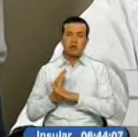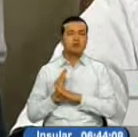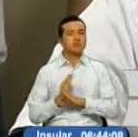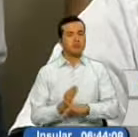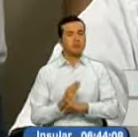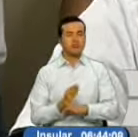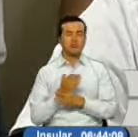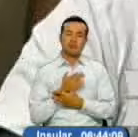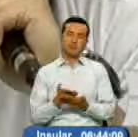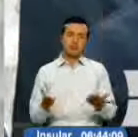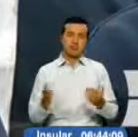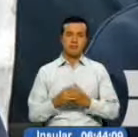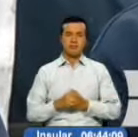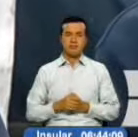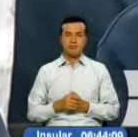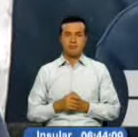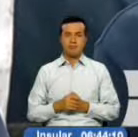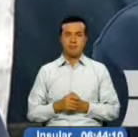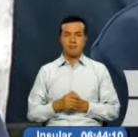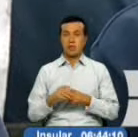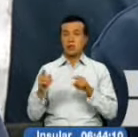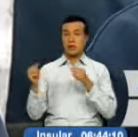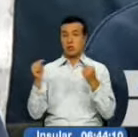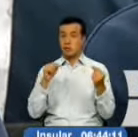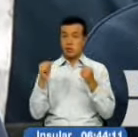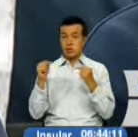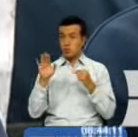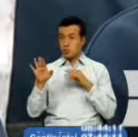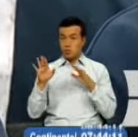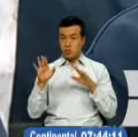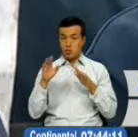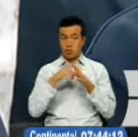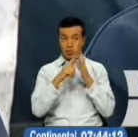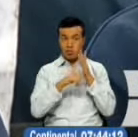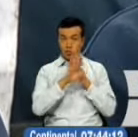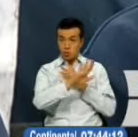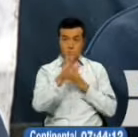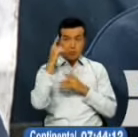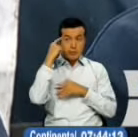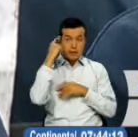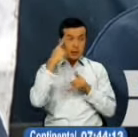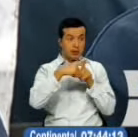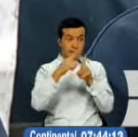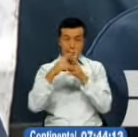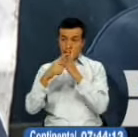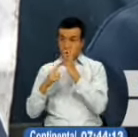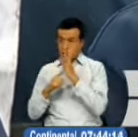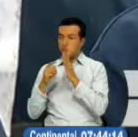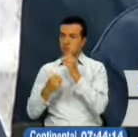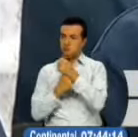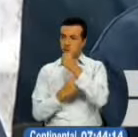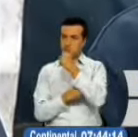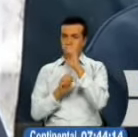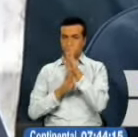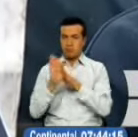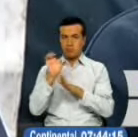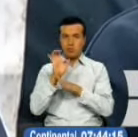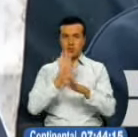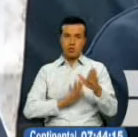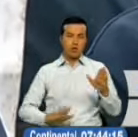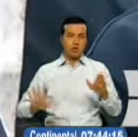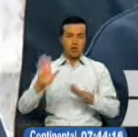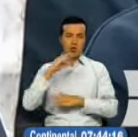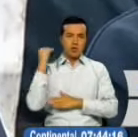de desorden. Que las diferencias que tenemos nos fortalezcan y nos hagan crecer como país. Hacemos un llamado a todos